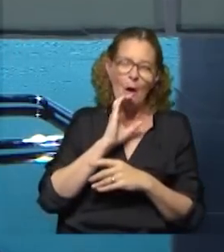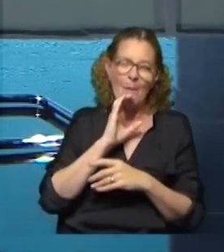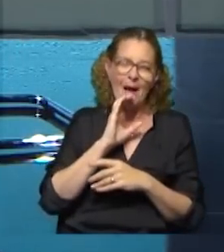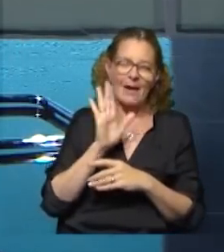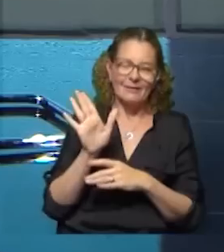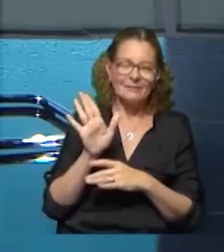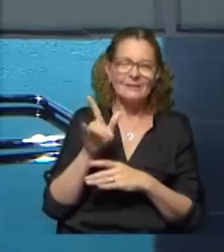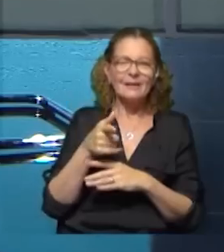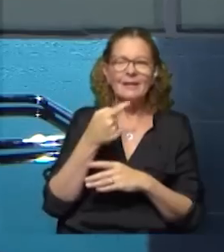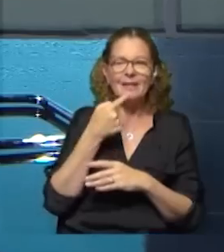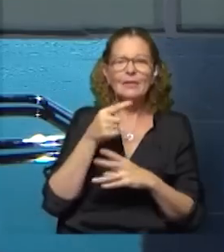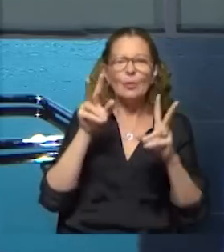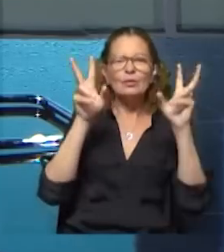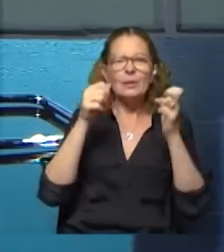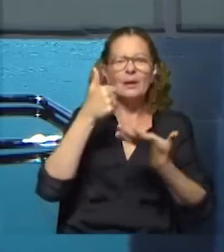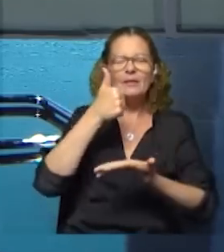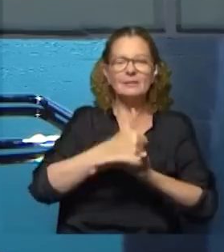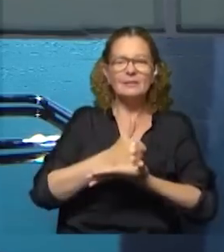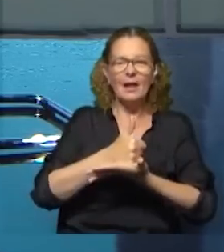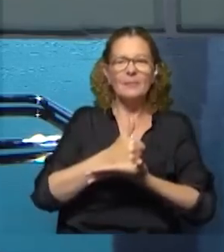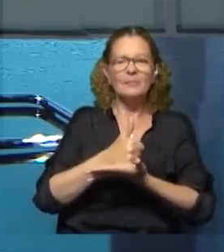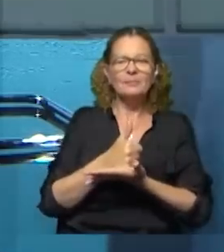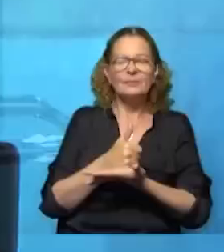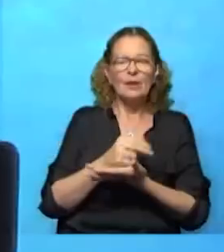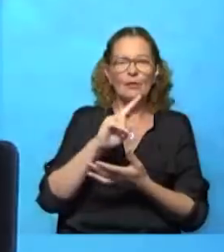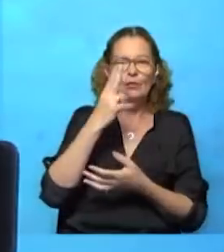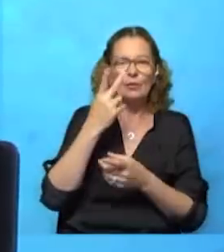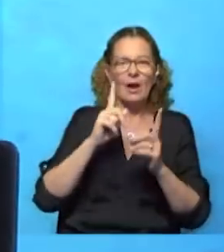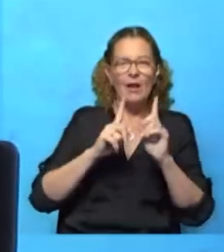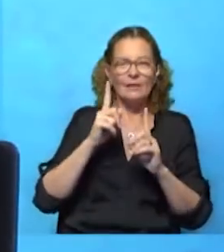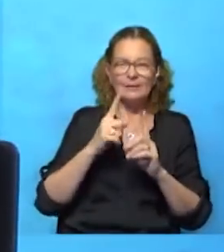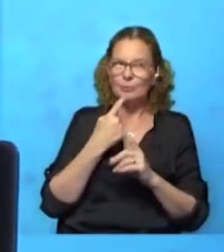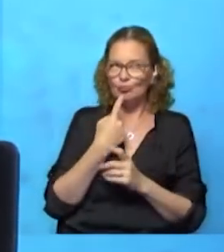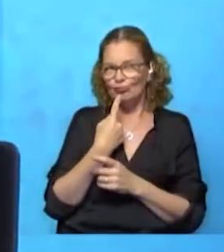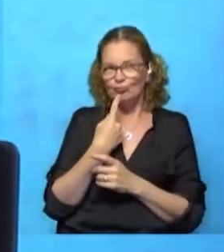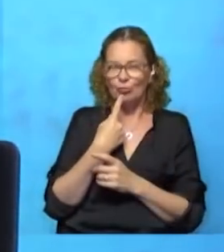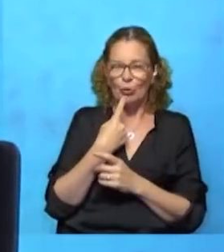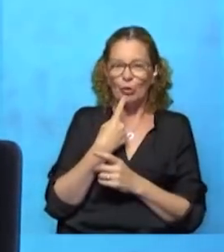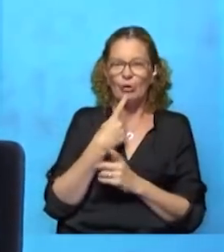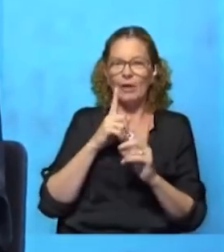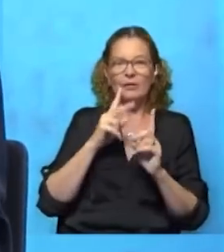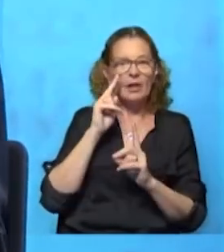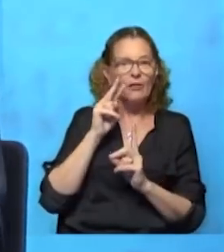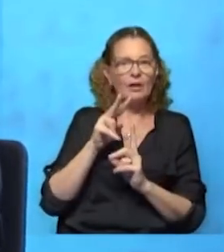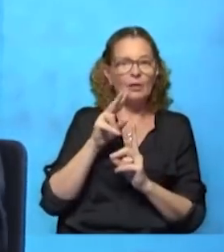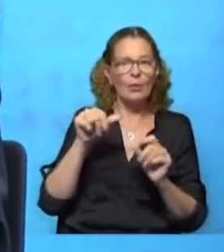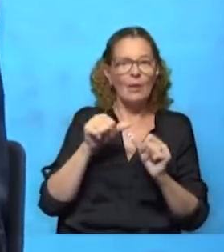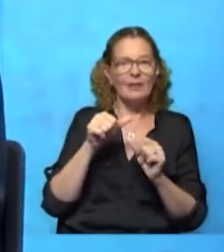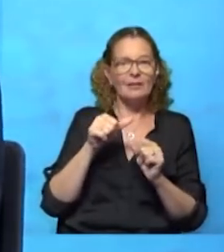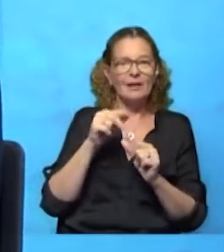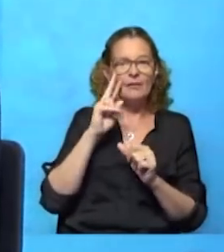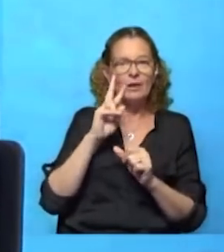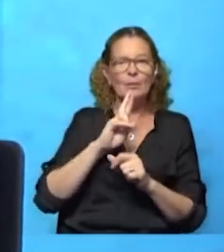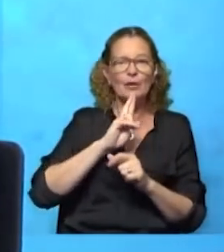pero que bueno instala un tema que este a veces este los uruguayos también somos muy suspicaces a la hora de ver o hacer una lectura